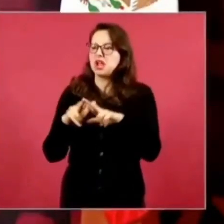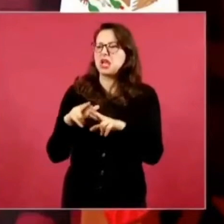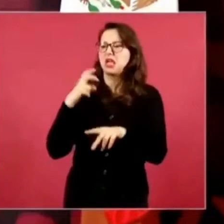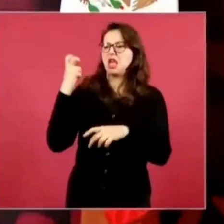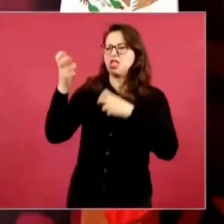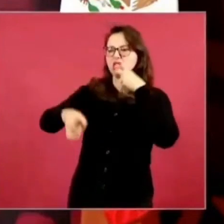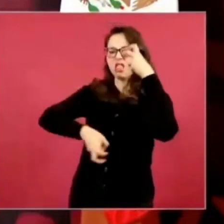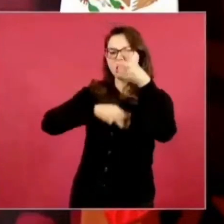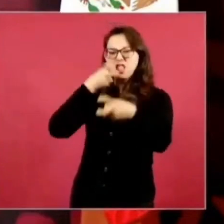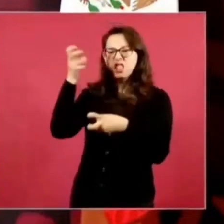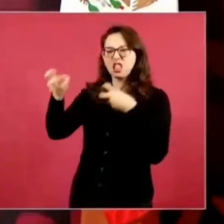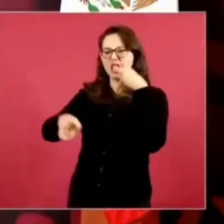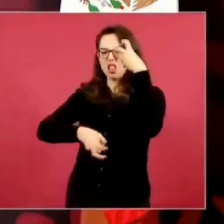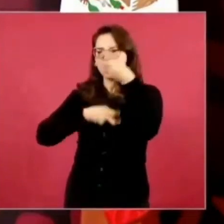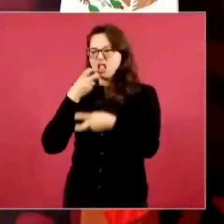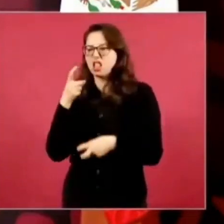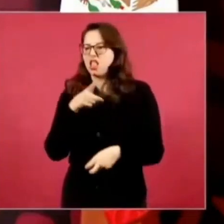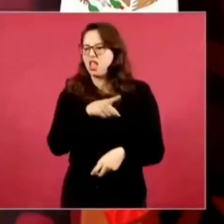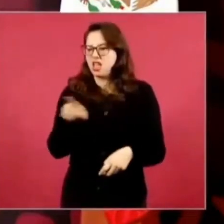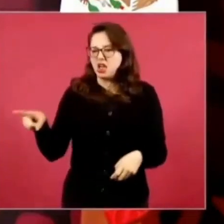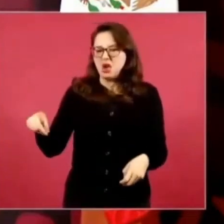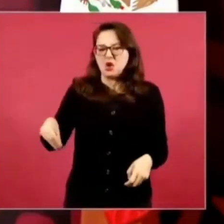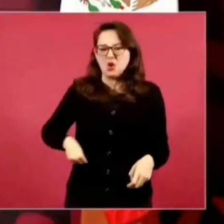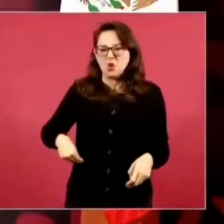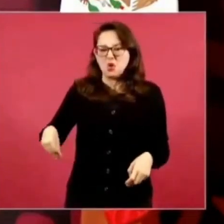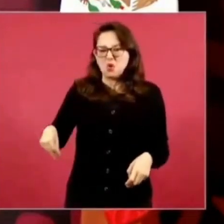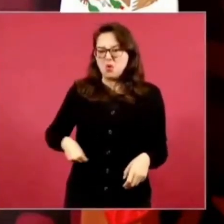irresponsables, que por culpa de ellos